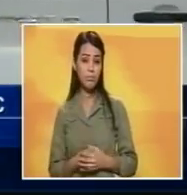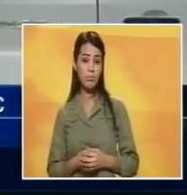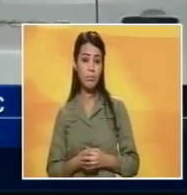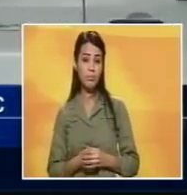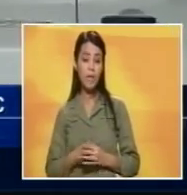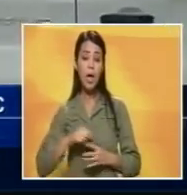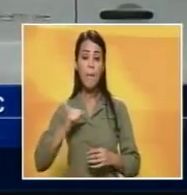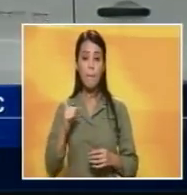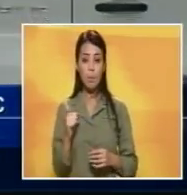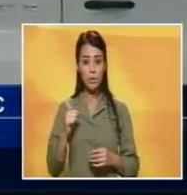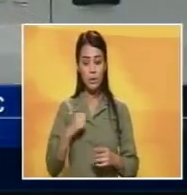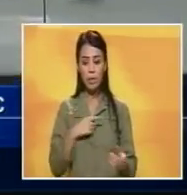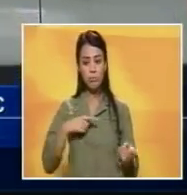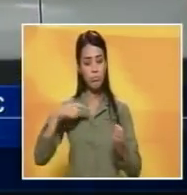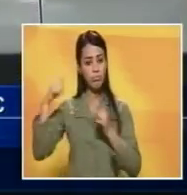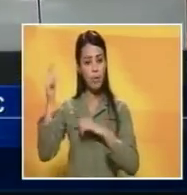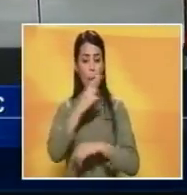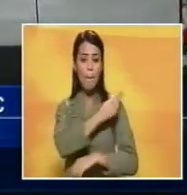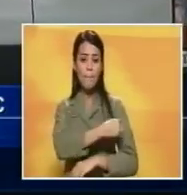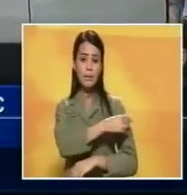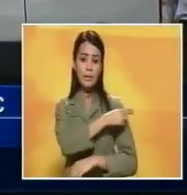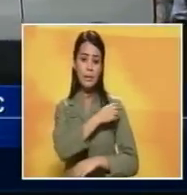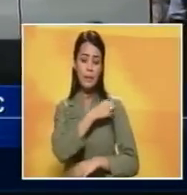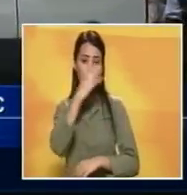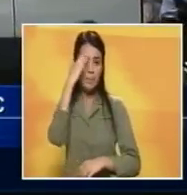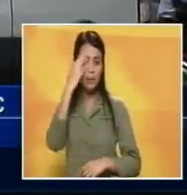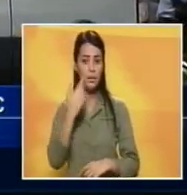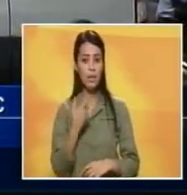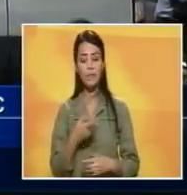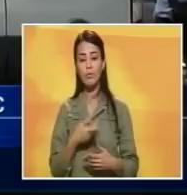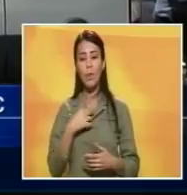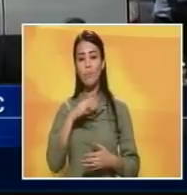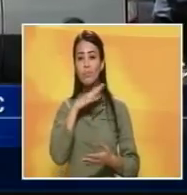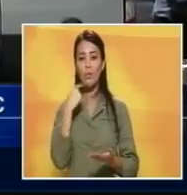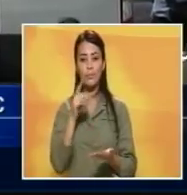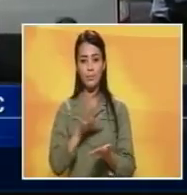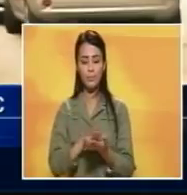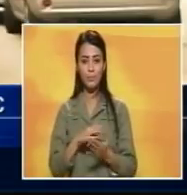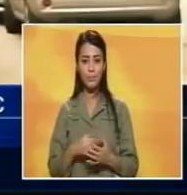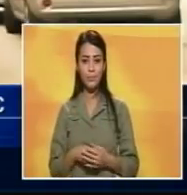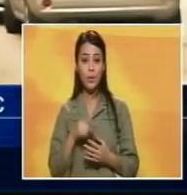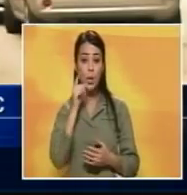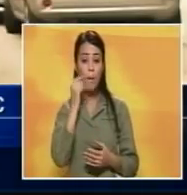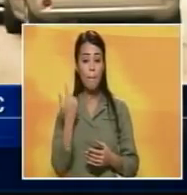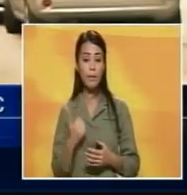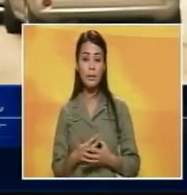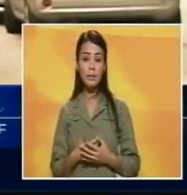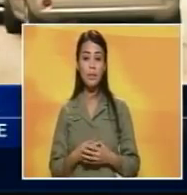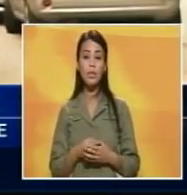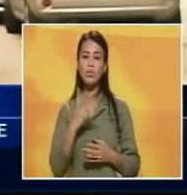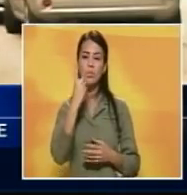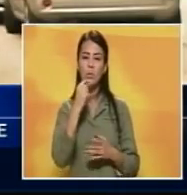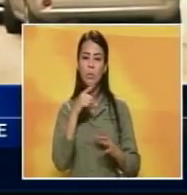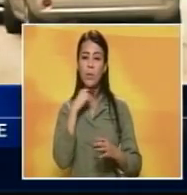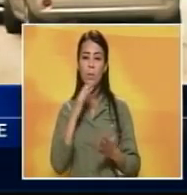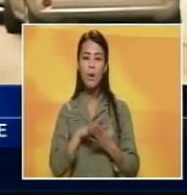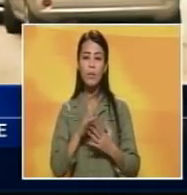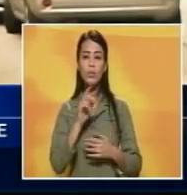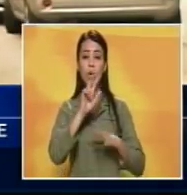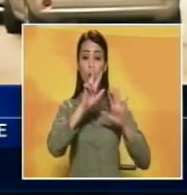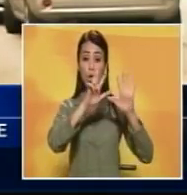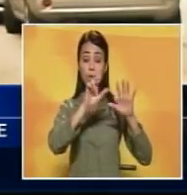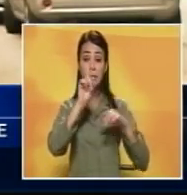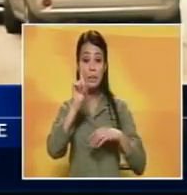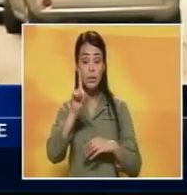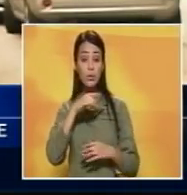funcionario fue trasladado al hospital militar, donde llegó sin signos vitales. Velázquez Fernández se convierte en el funcionario número 81 que